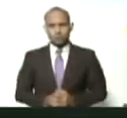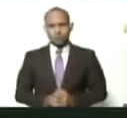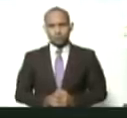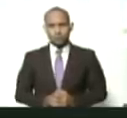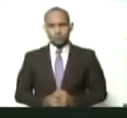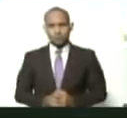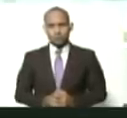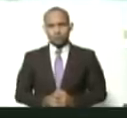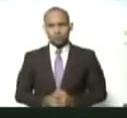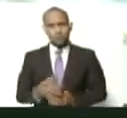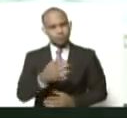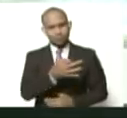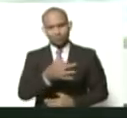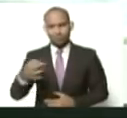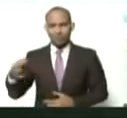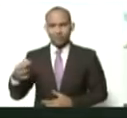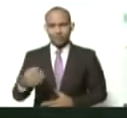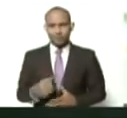Correcto.